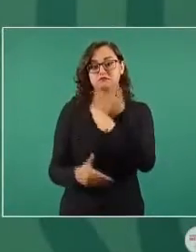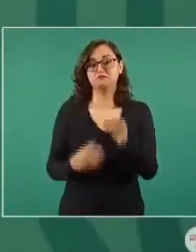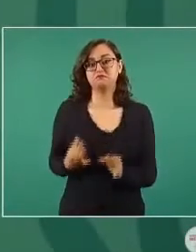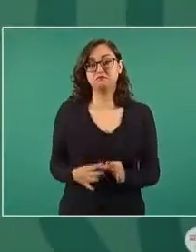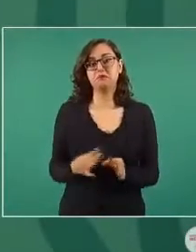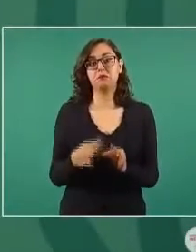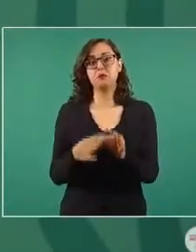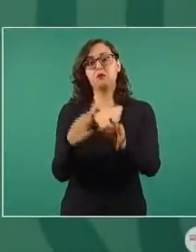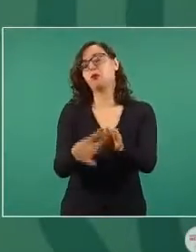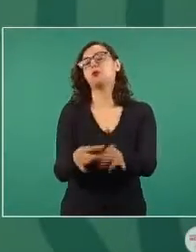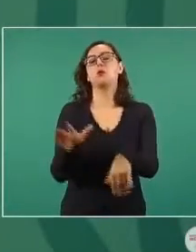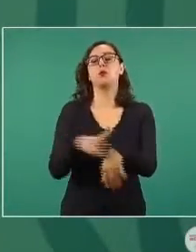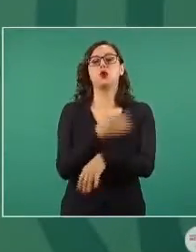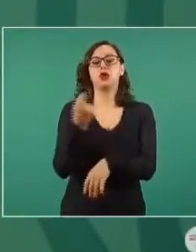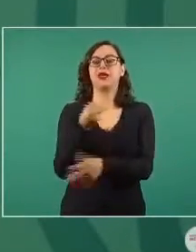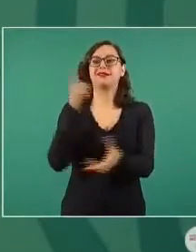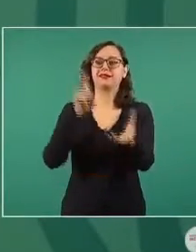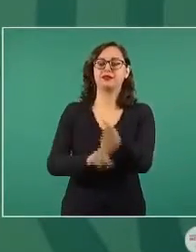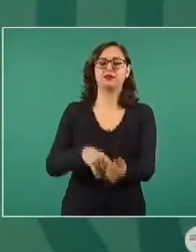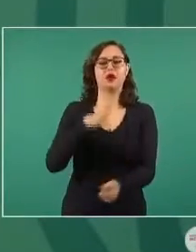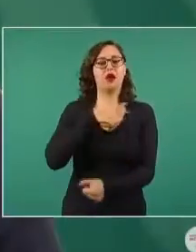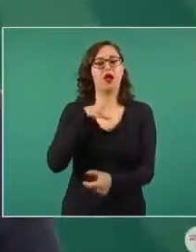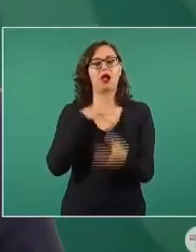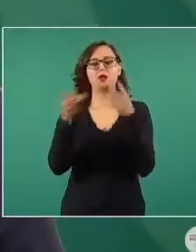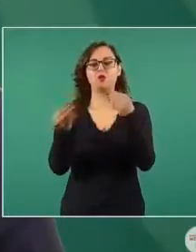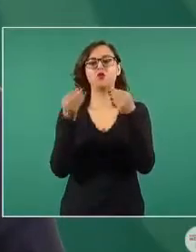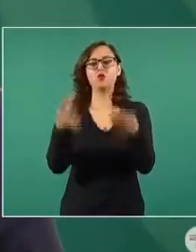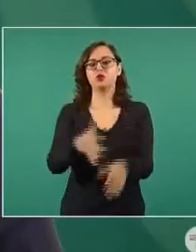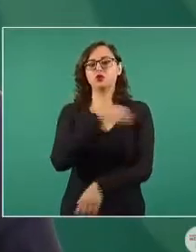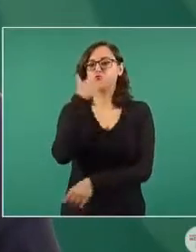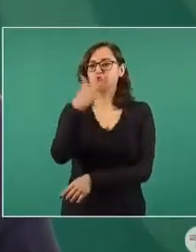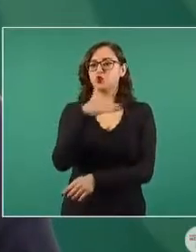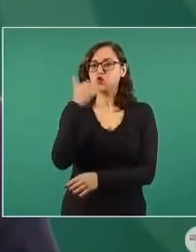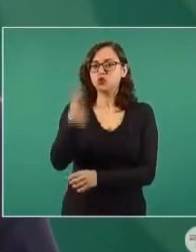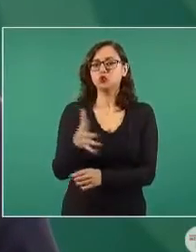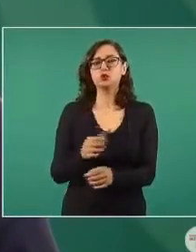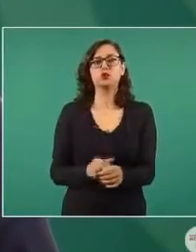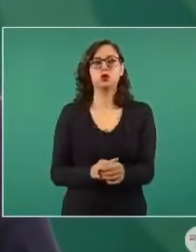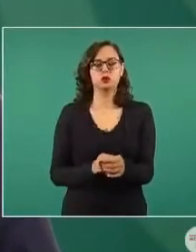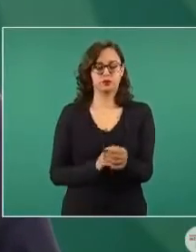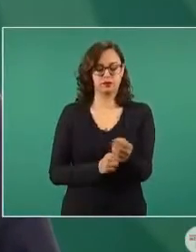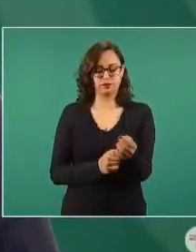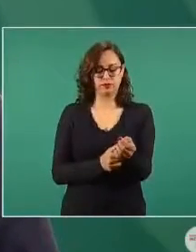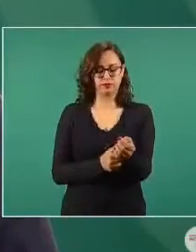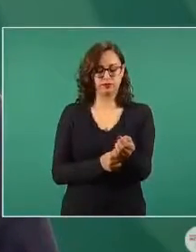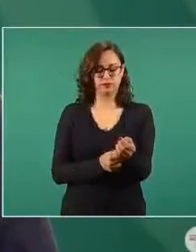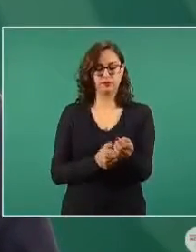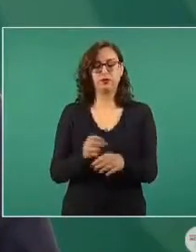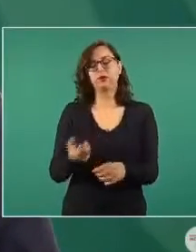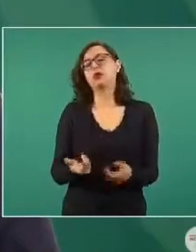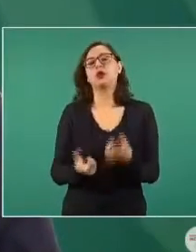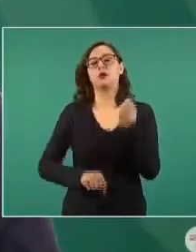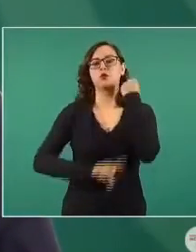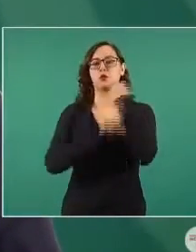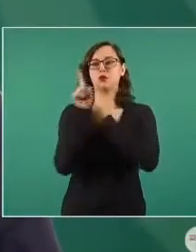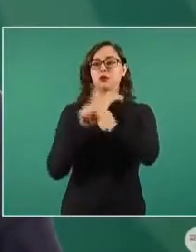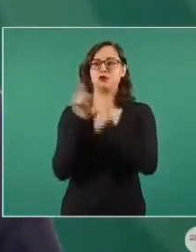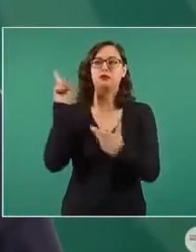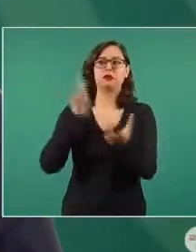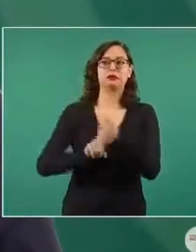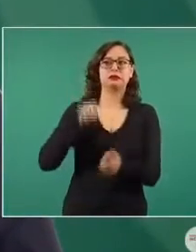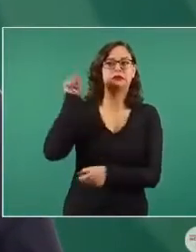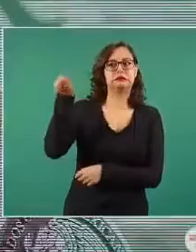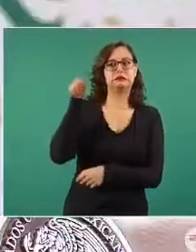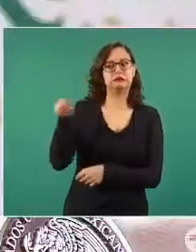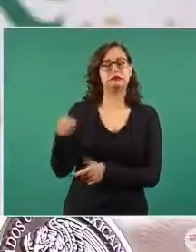para tratar de eliminar la corrupción, para tratar de cambiar todo el problema de nepotismo que hay ahí en el